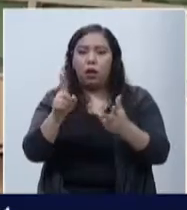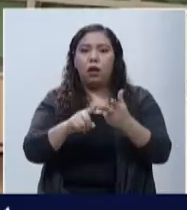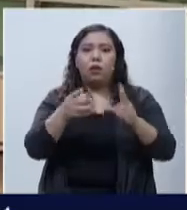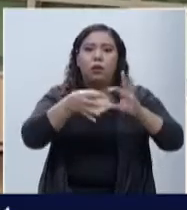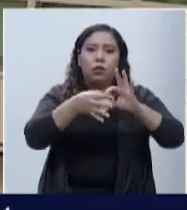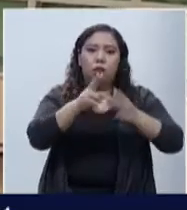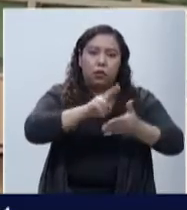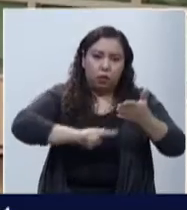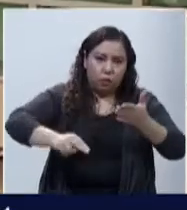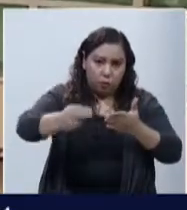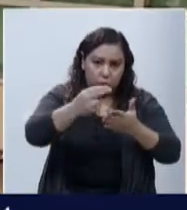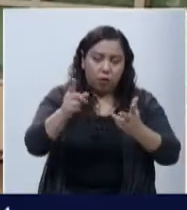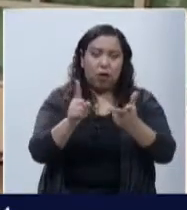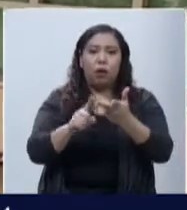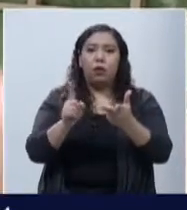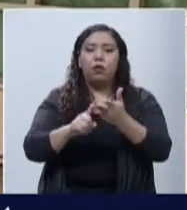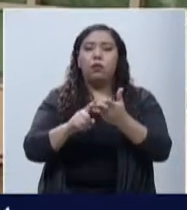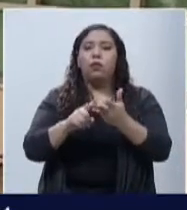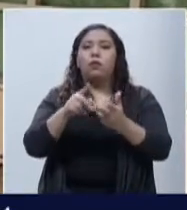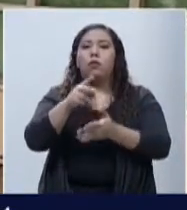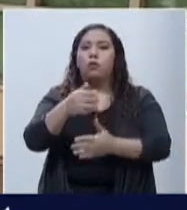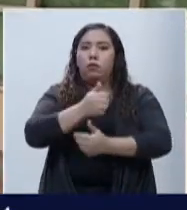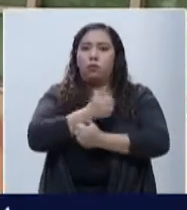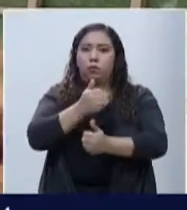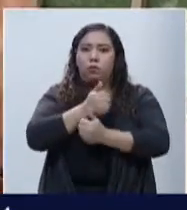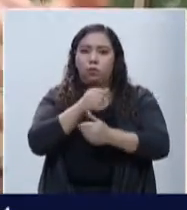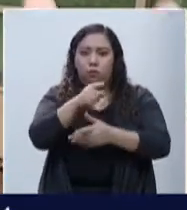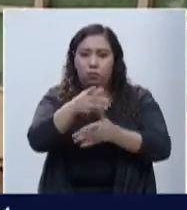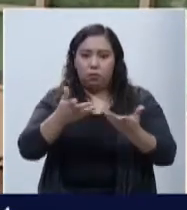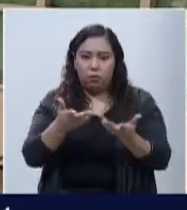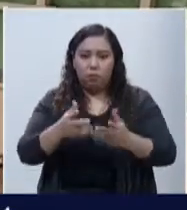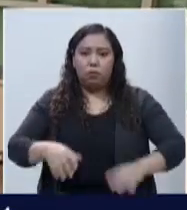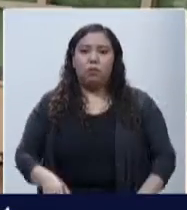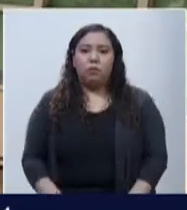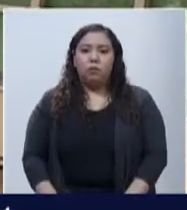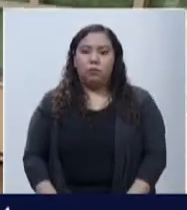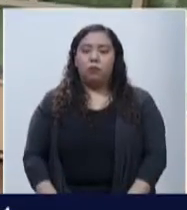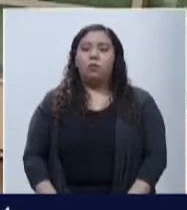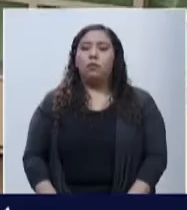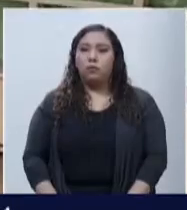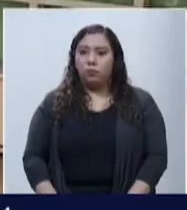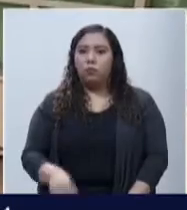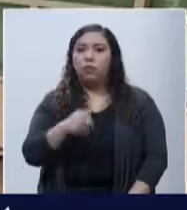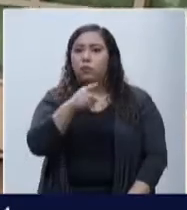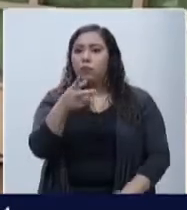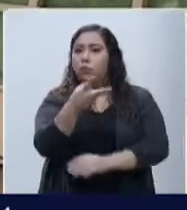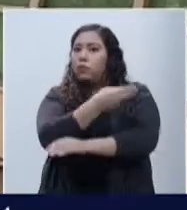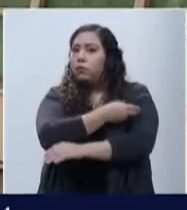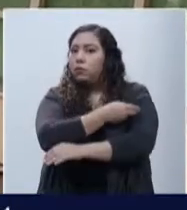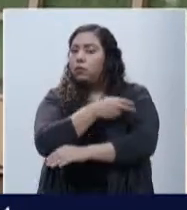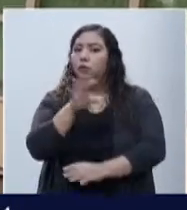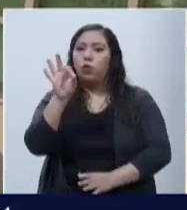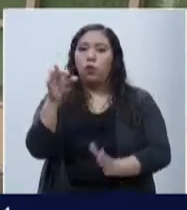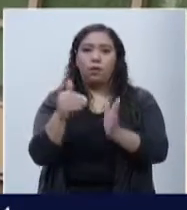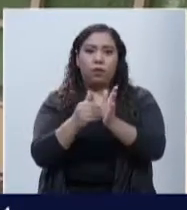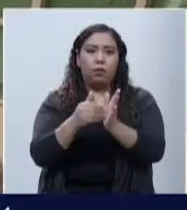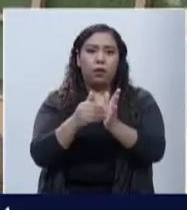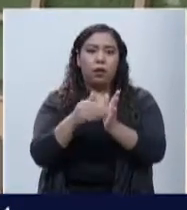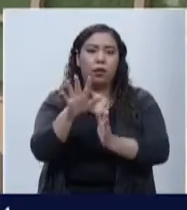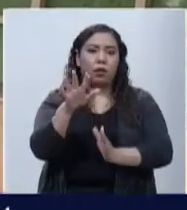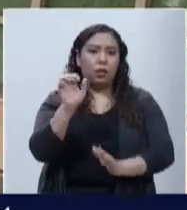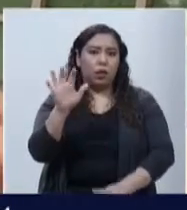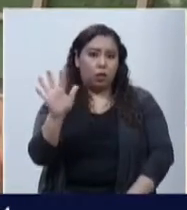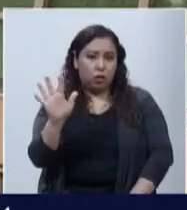católica para garantizar un ambiente adecuado para cada uno de ellos han inmunizado un total de nueve mil 505 ver que estarán